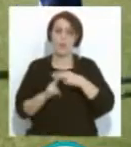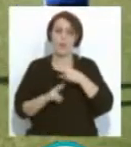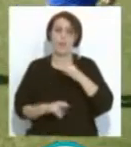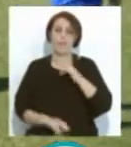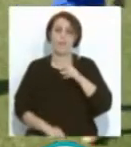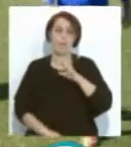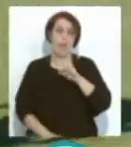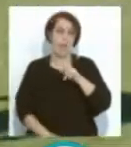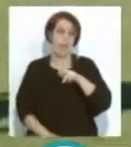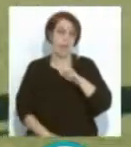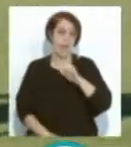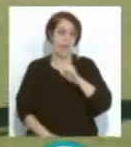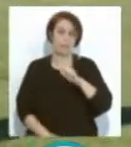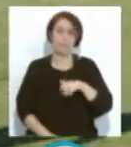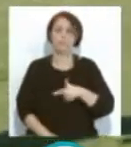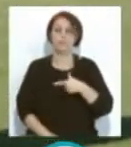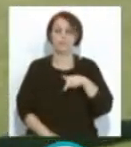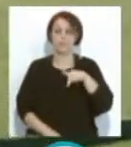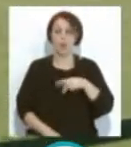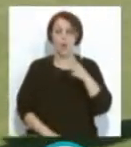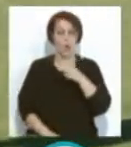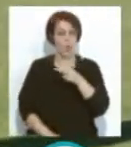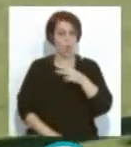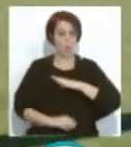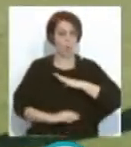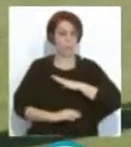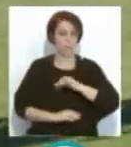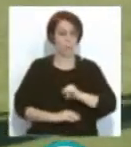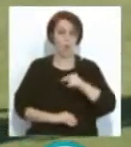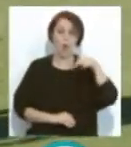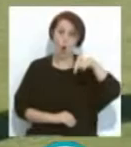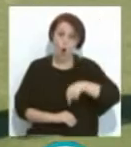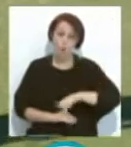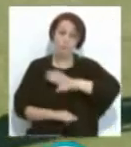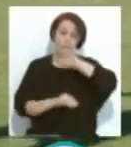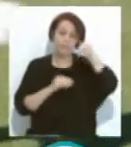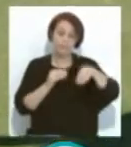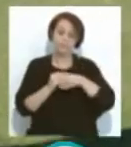Ahí estuvieron Juan Flere y David Gil, y hoy se sumaba